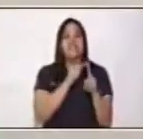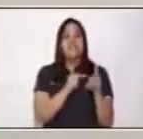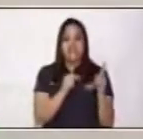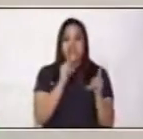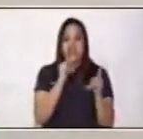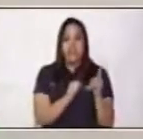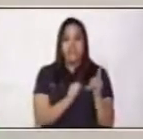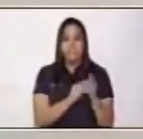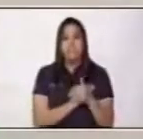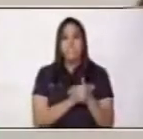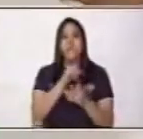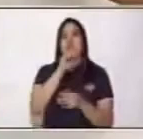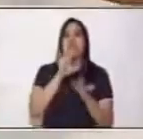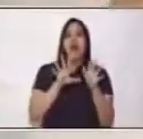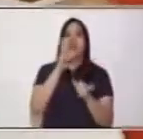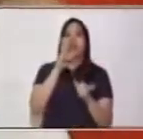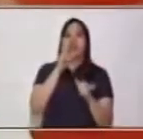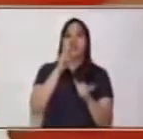es 4.